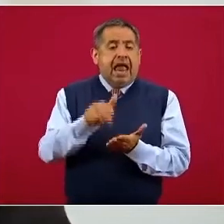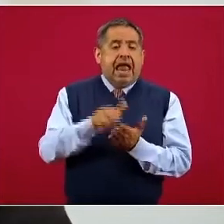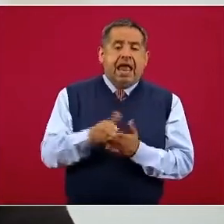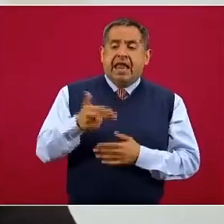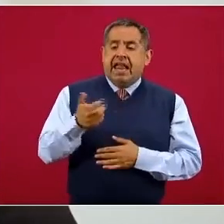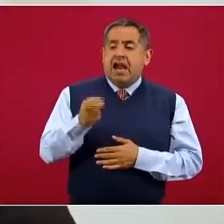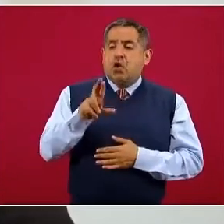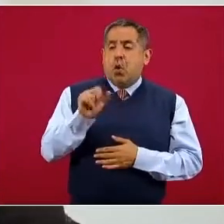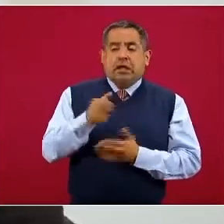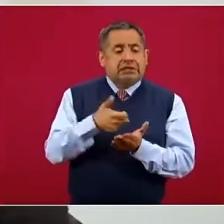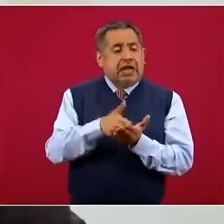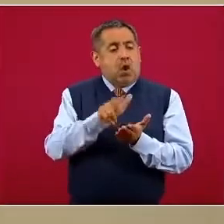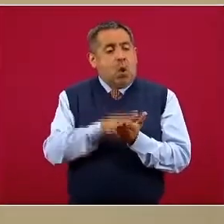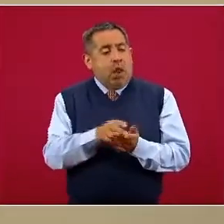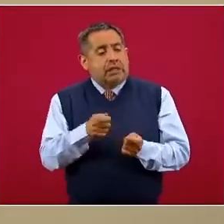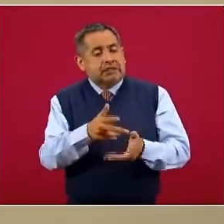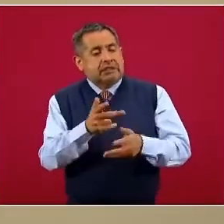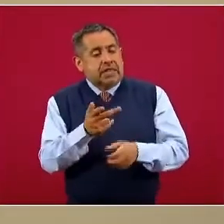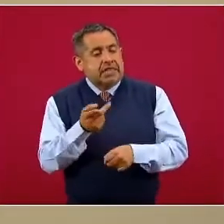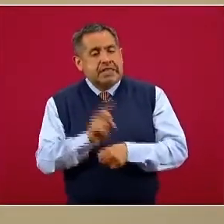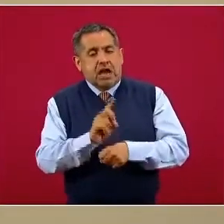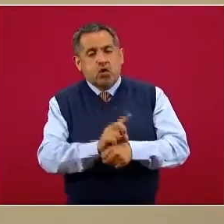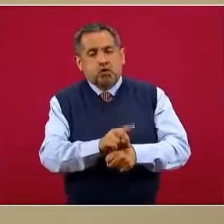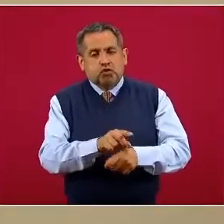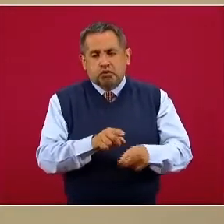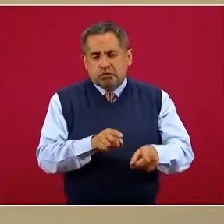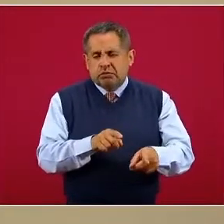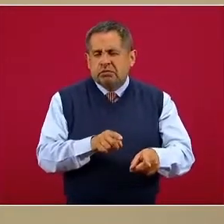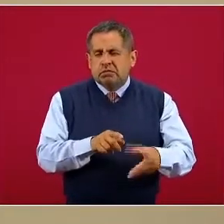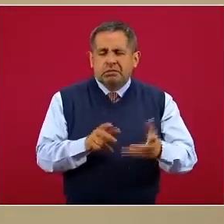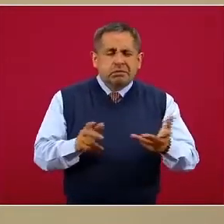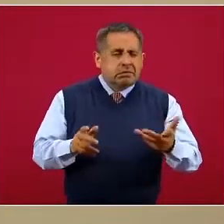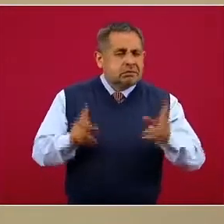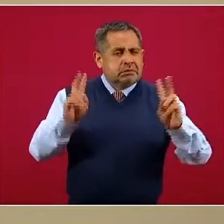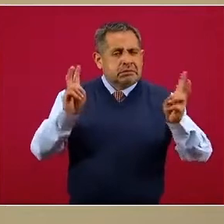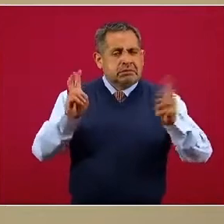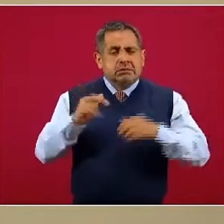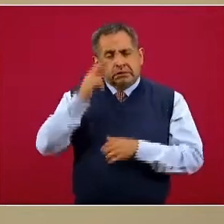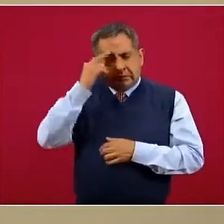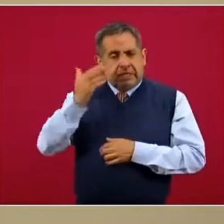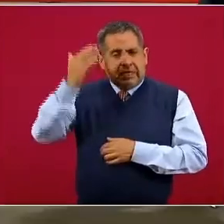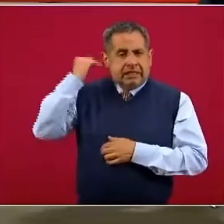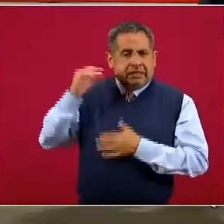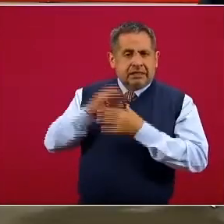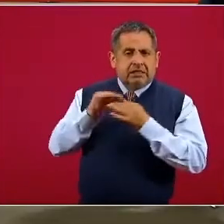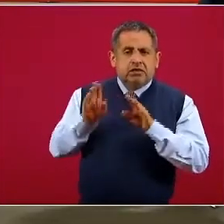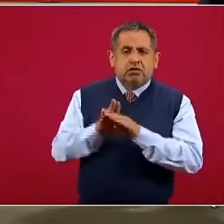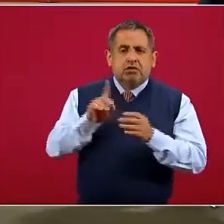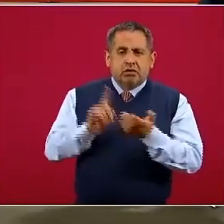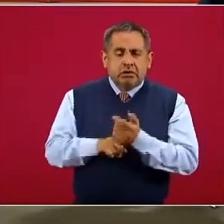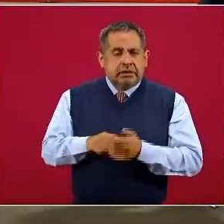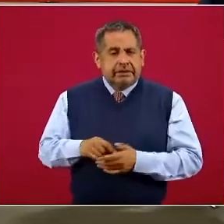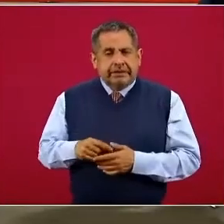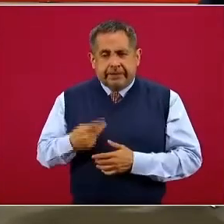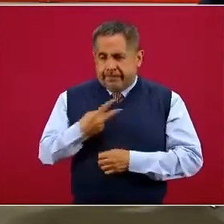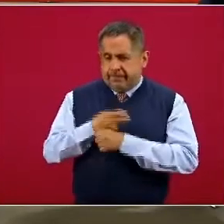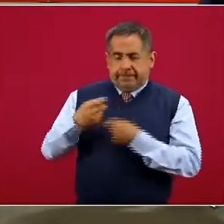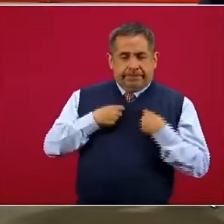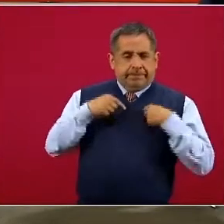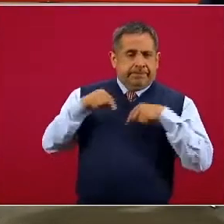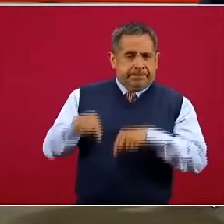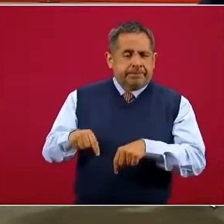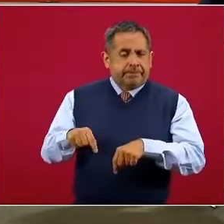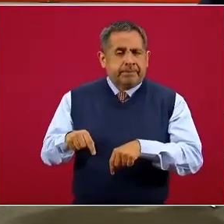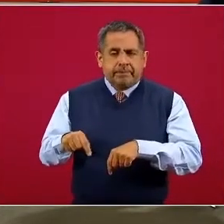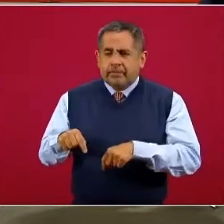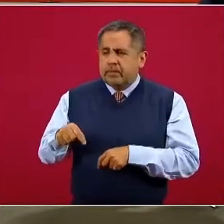día. Y así como en una ocasión anterior, al ser generosamente invitado